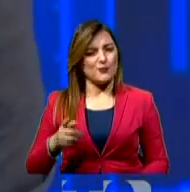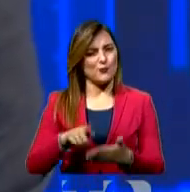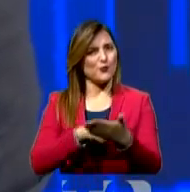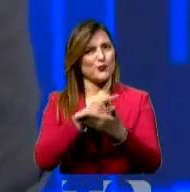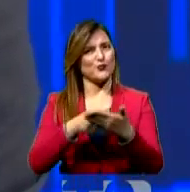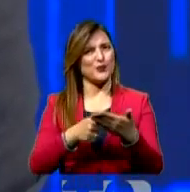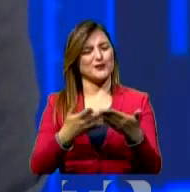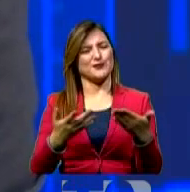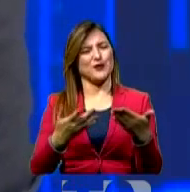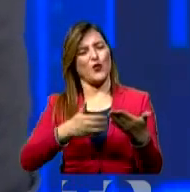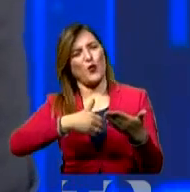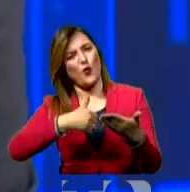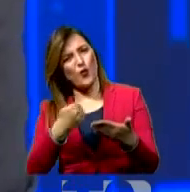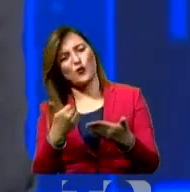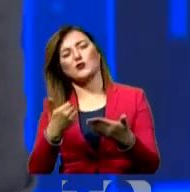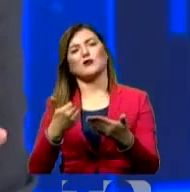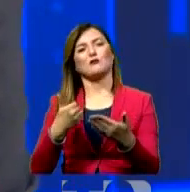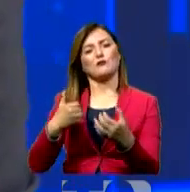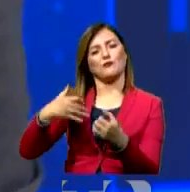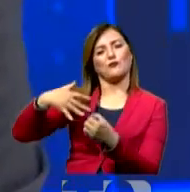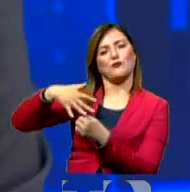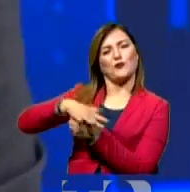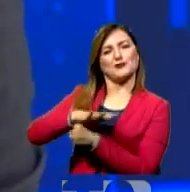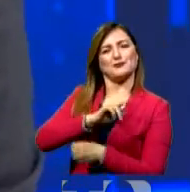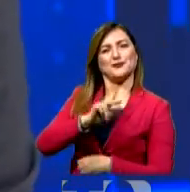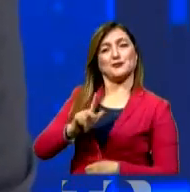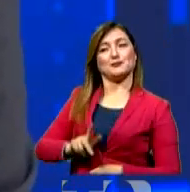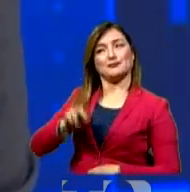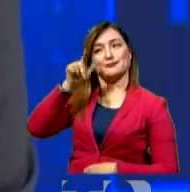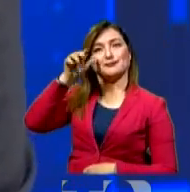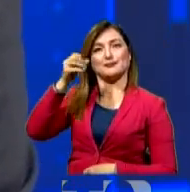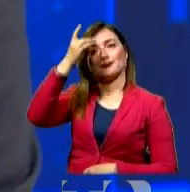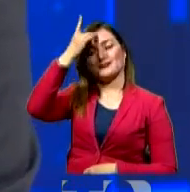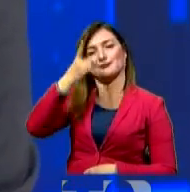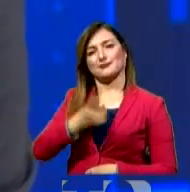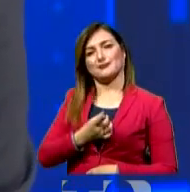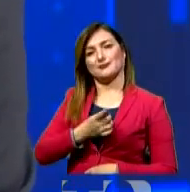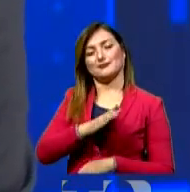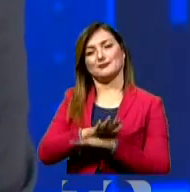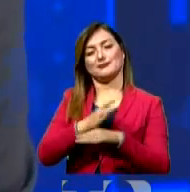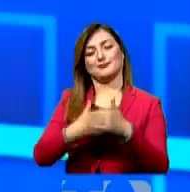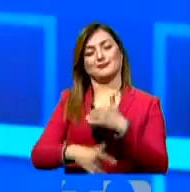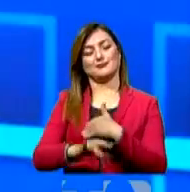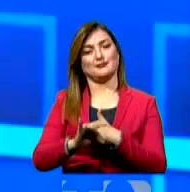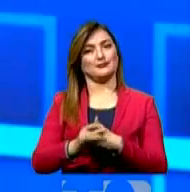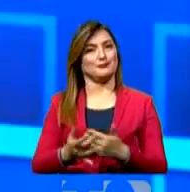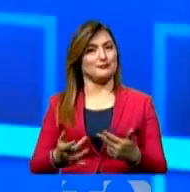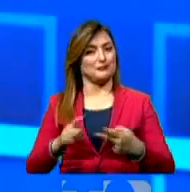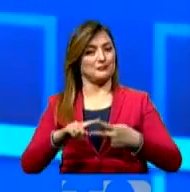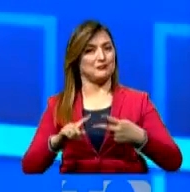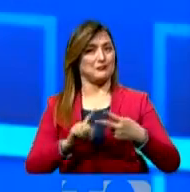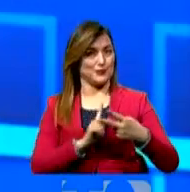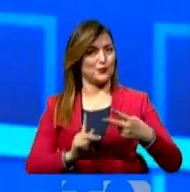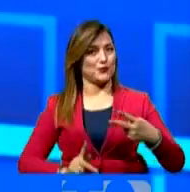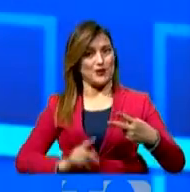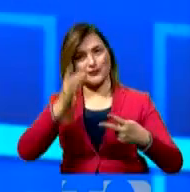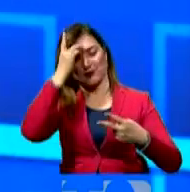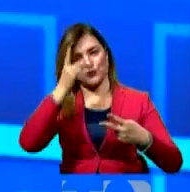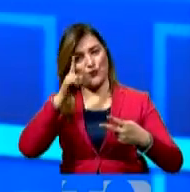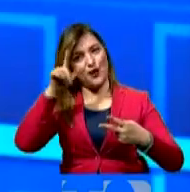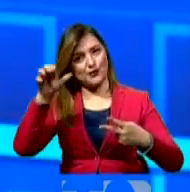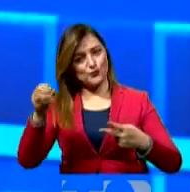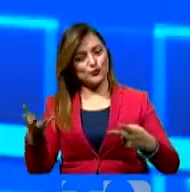tenga una influencia personal del mandatario en un texto de objeción. Milton, insisto.